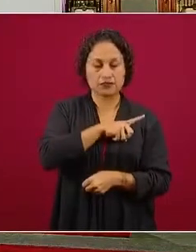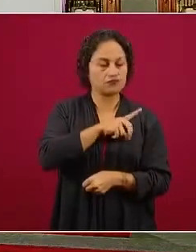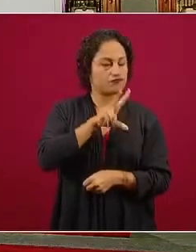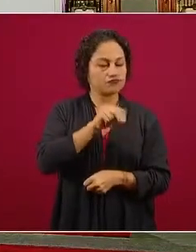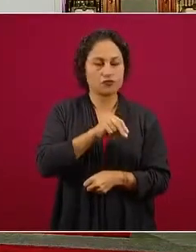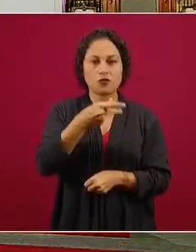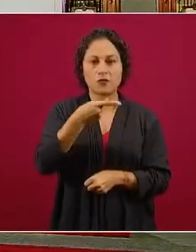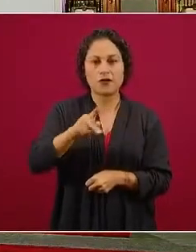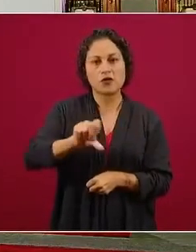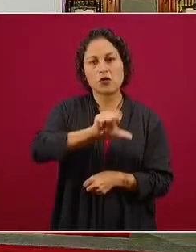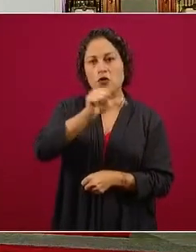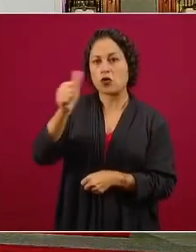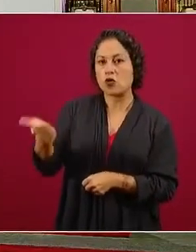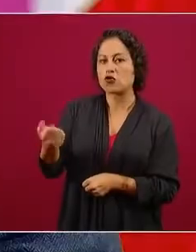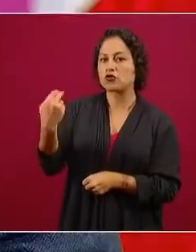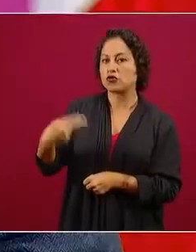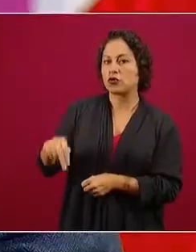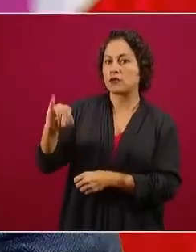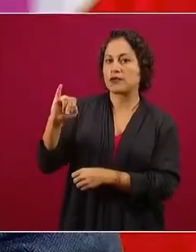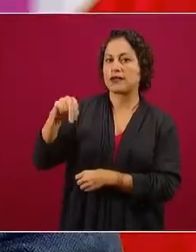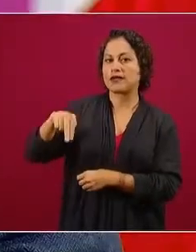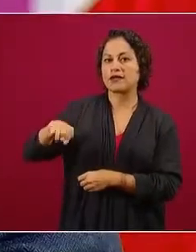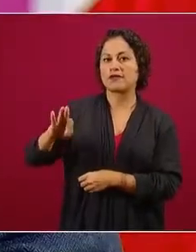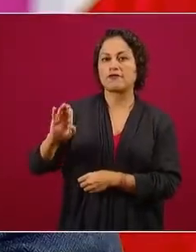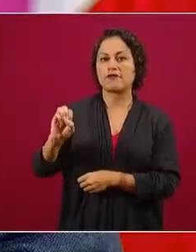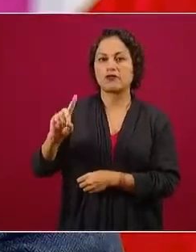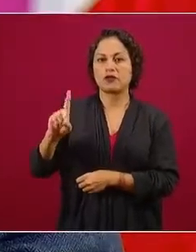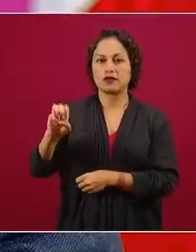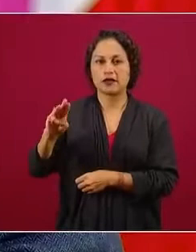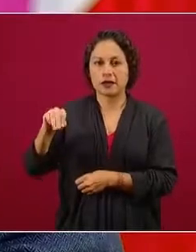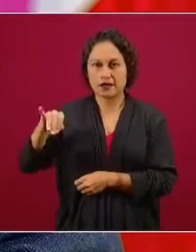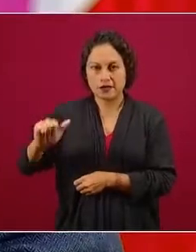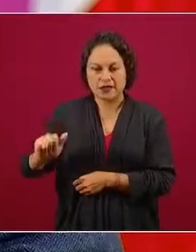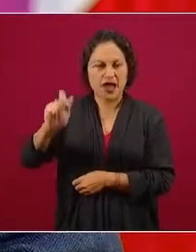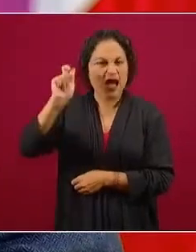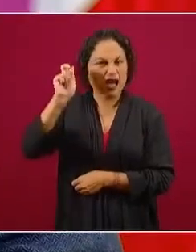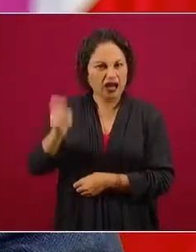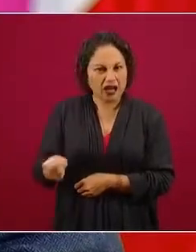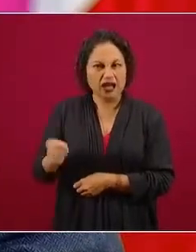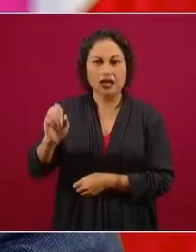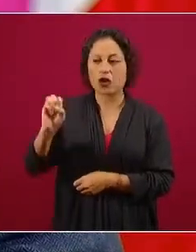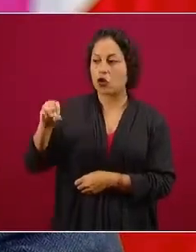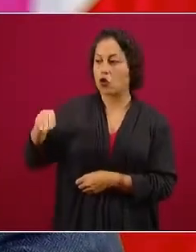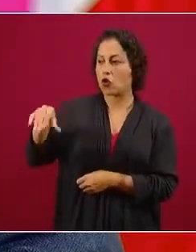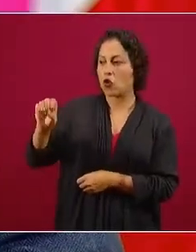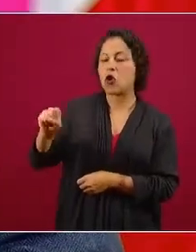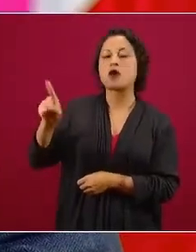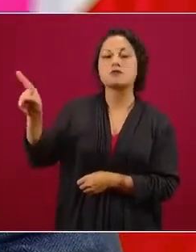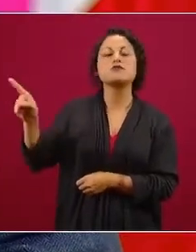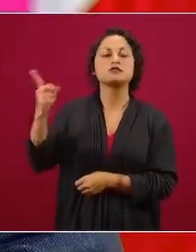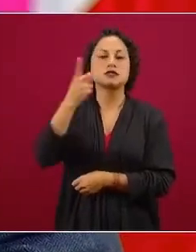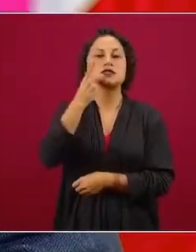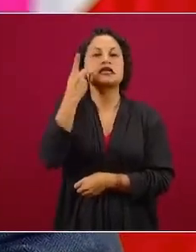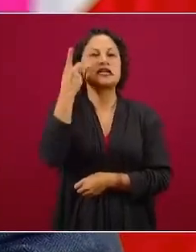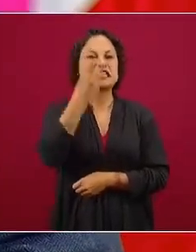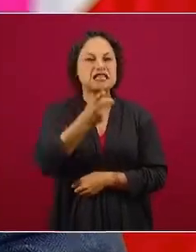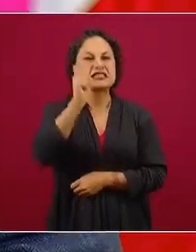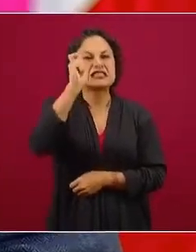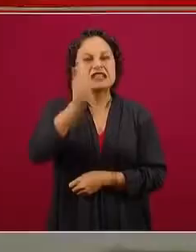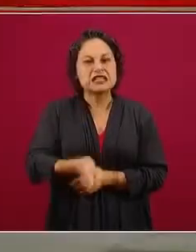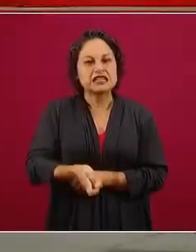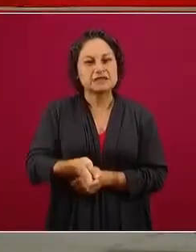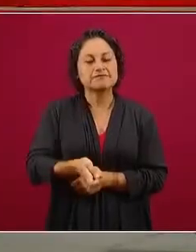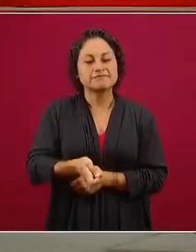de la infodemia, un fenómeno catalogado por la Organización Mundial de la Salud como